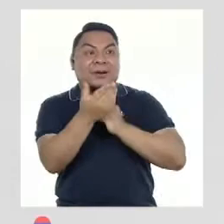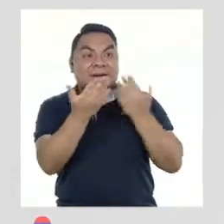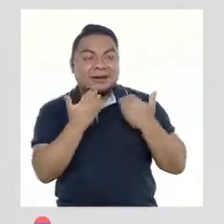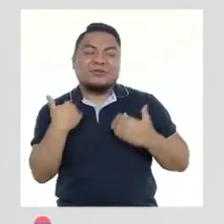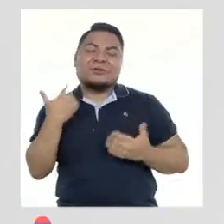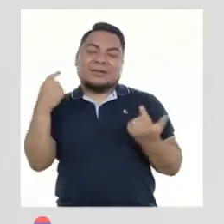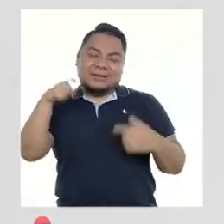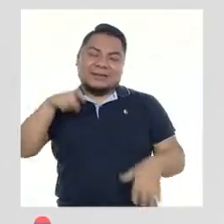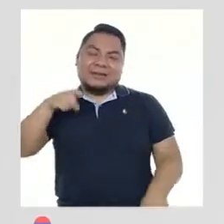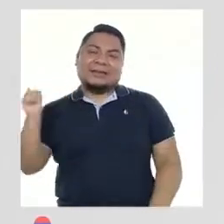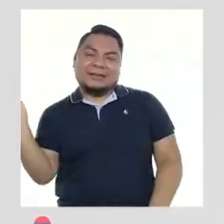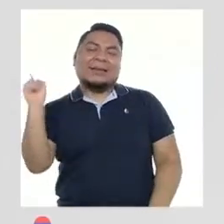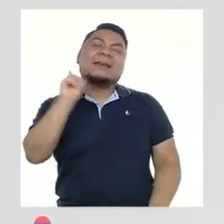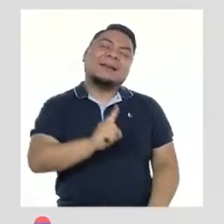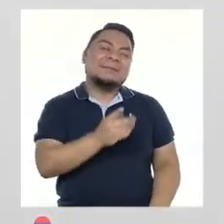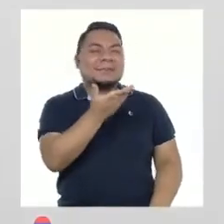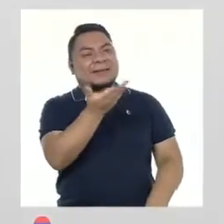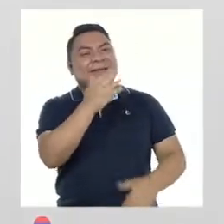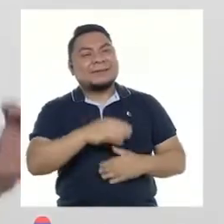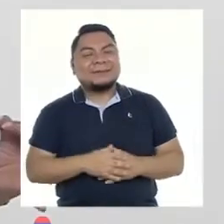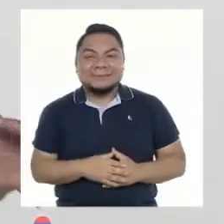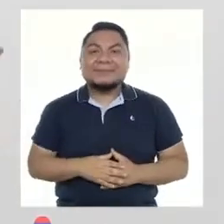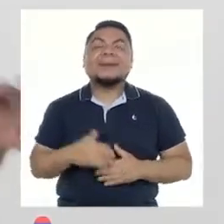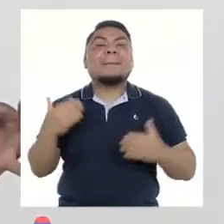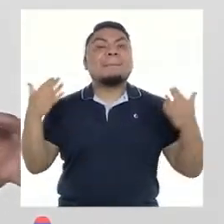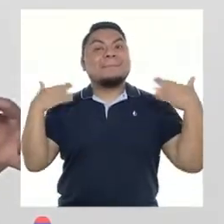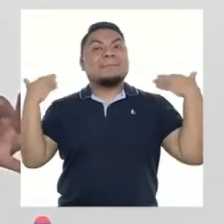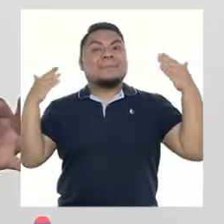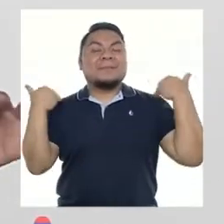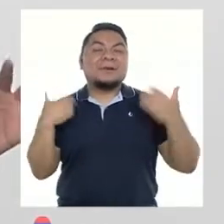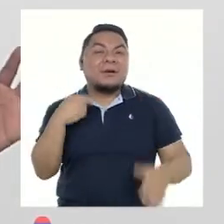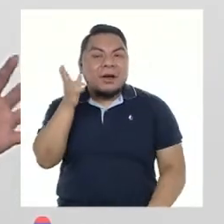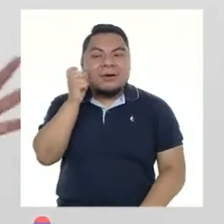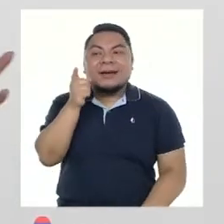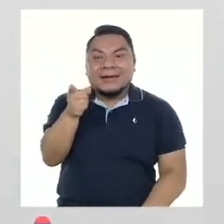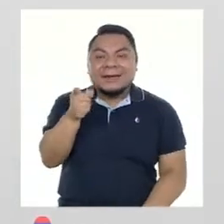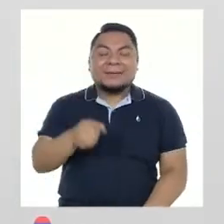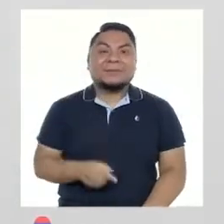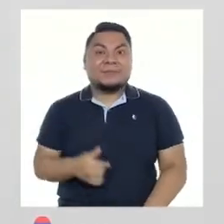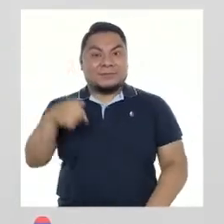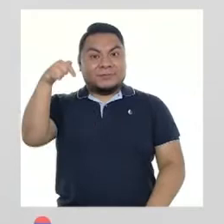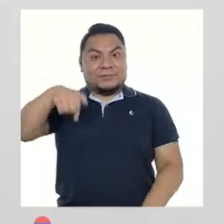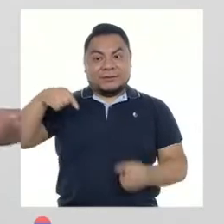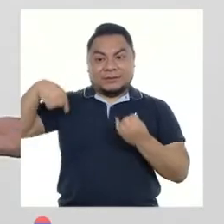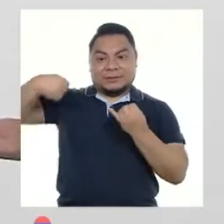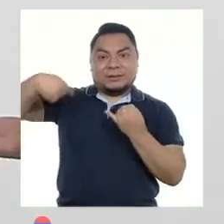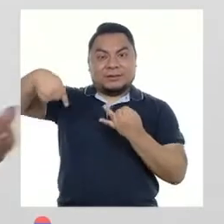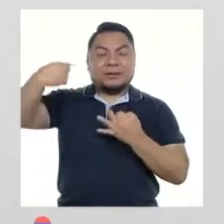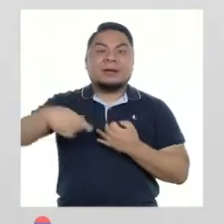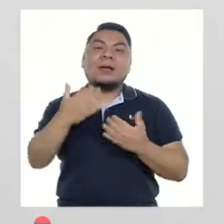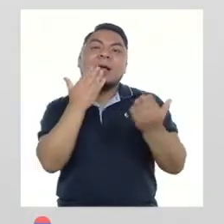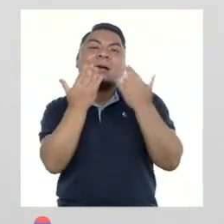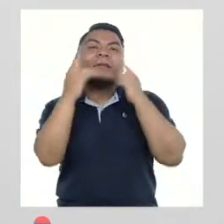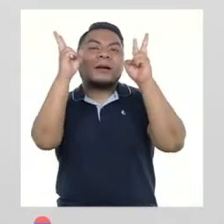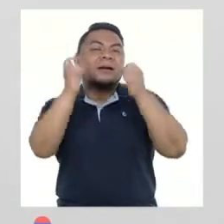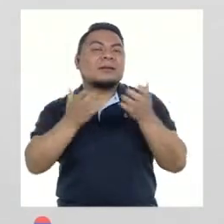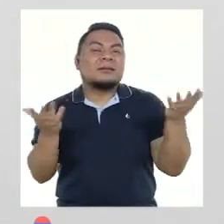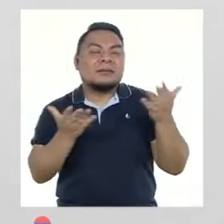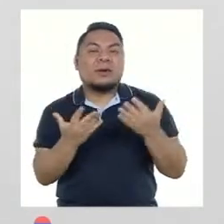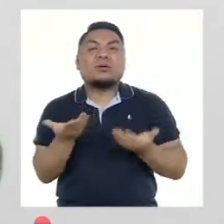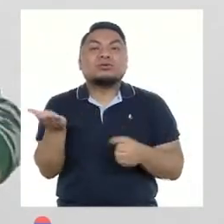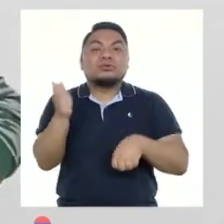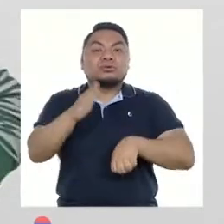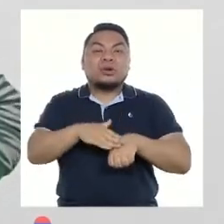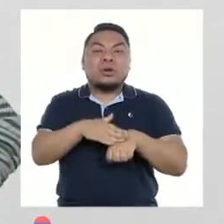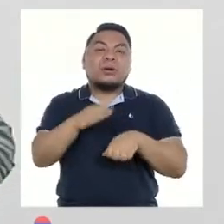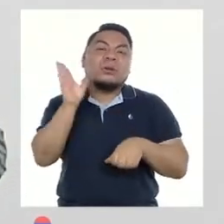de presencia, pues, Fatimita. Me alegra oír eso. Durante estos días estuvimos hablando acerca de los